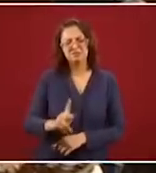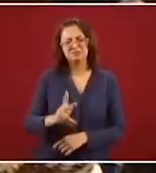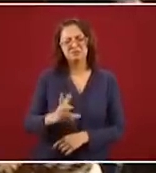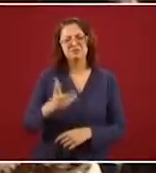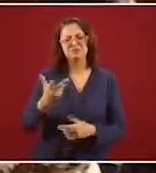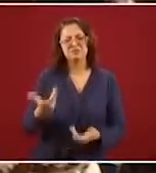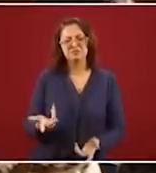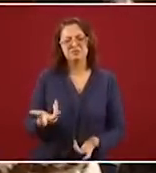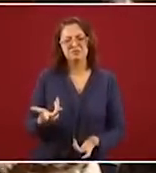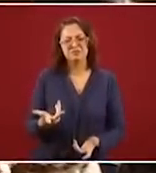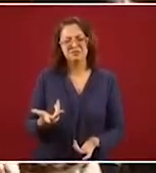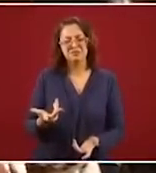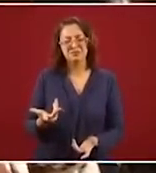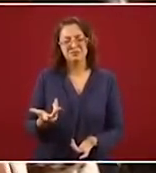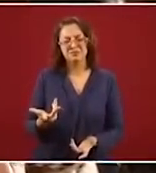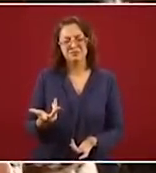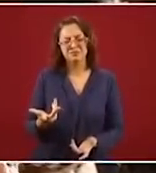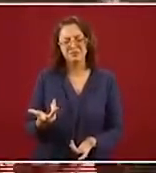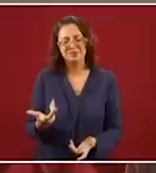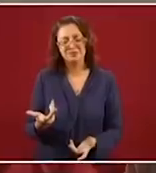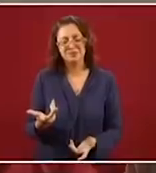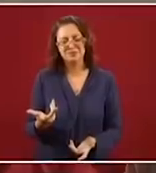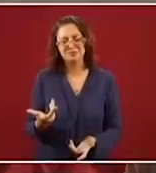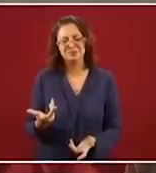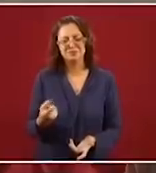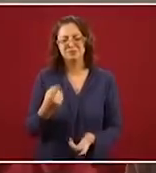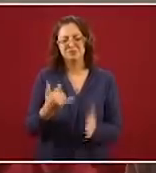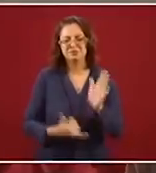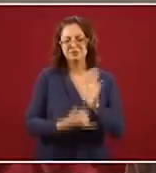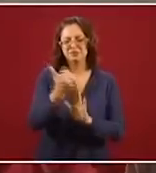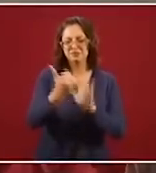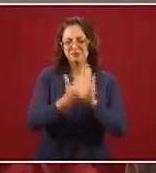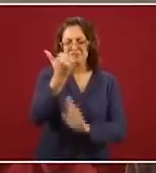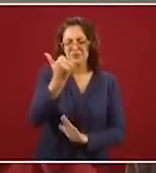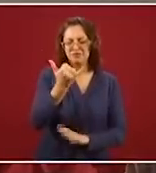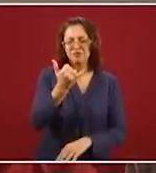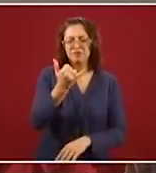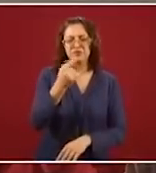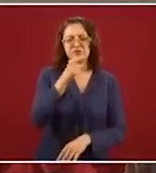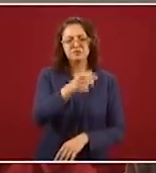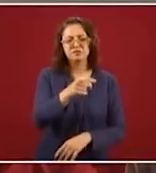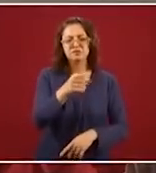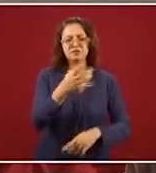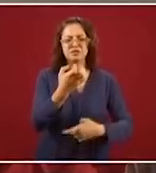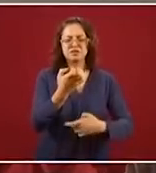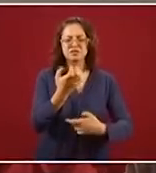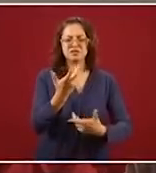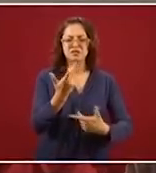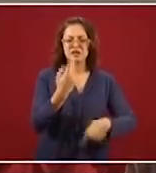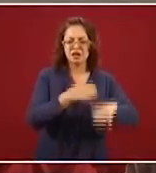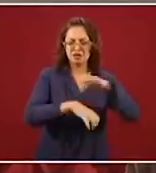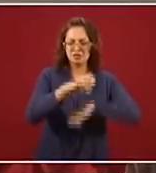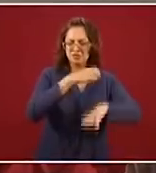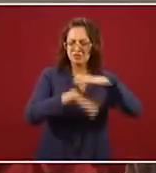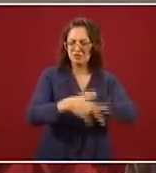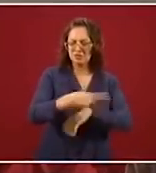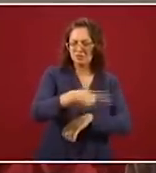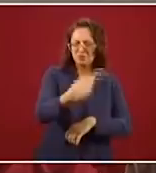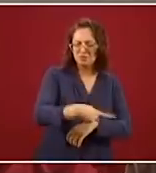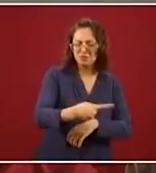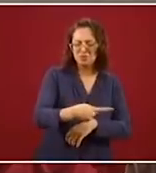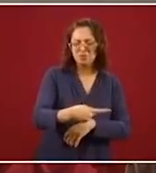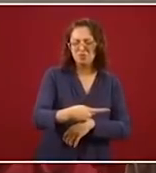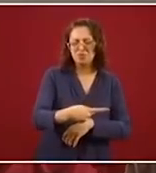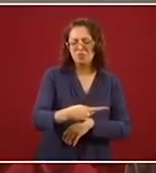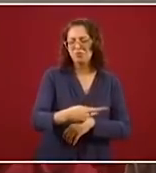si se tomó en cuenta que, a los, que la obra fuera contratada por empresas locales, no que agarren, como dice